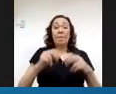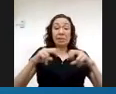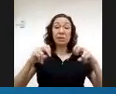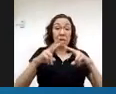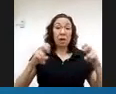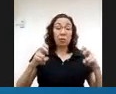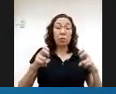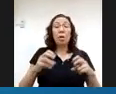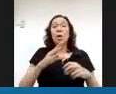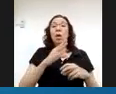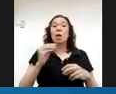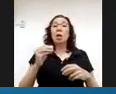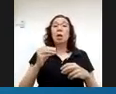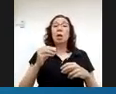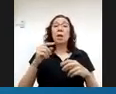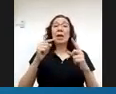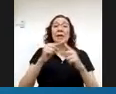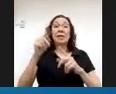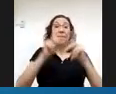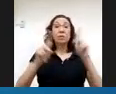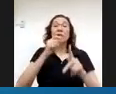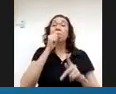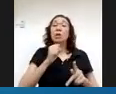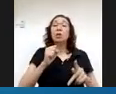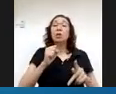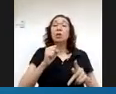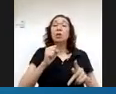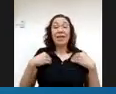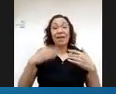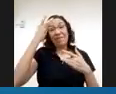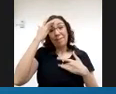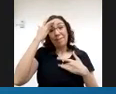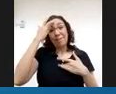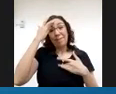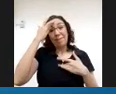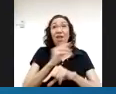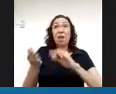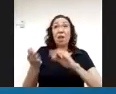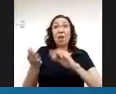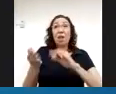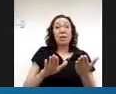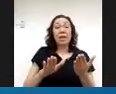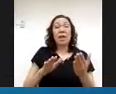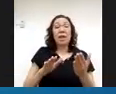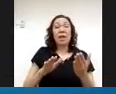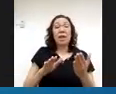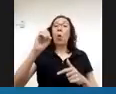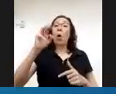porque son los que más podían padecer enfermedad grave y muerte, la